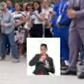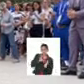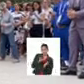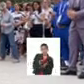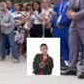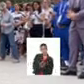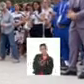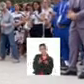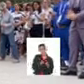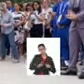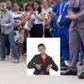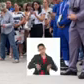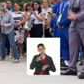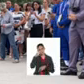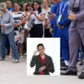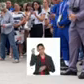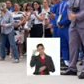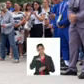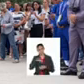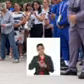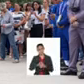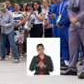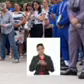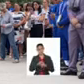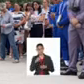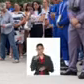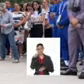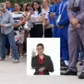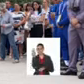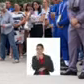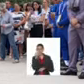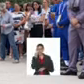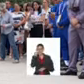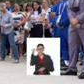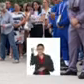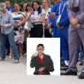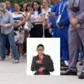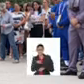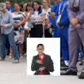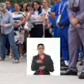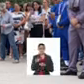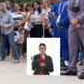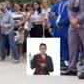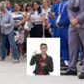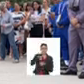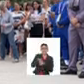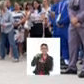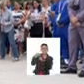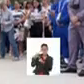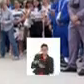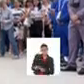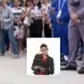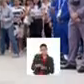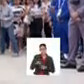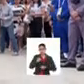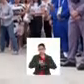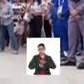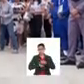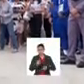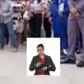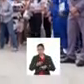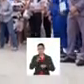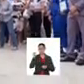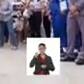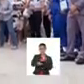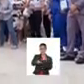absurdo. ¿Quién podría creer que Cuba es un estado terrorista cuando Cuba nunca ha cometido ningún acto terrorista? Sin embargo, Cuba sigue en la lista